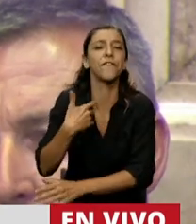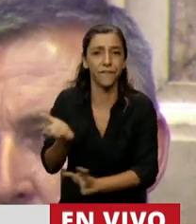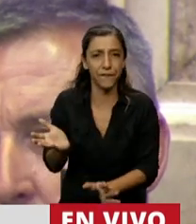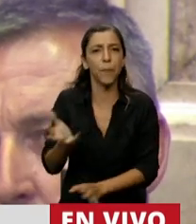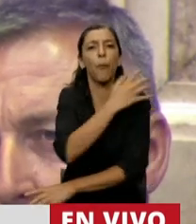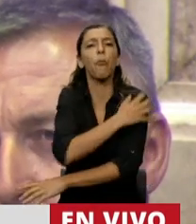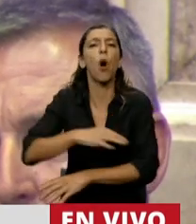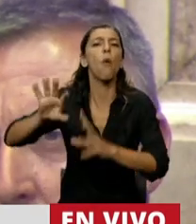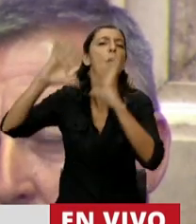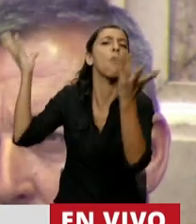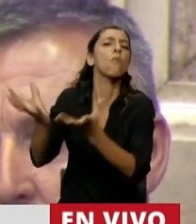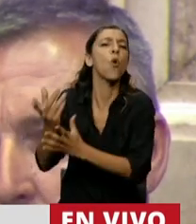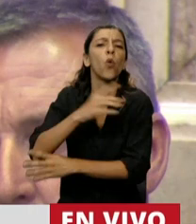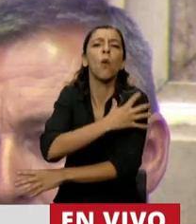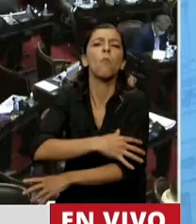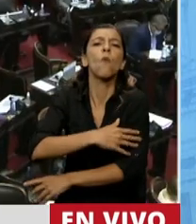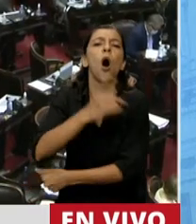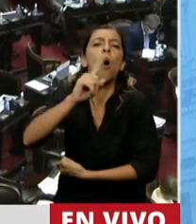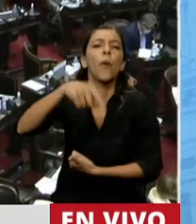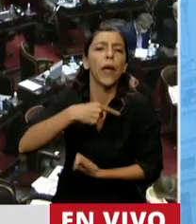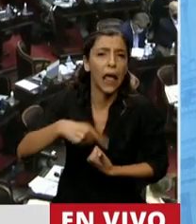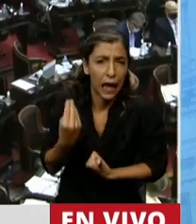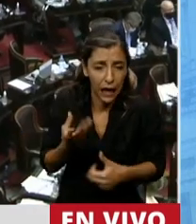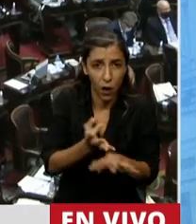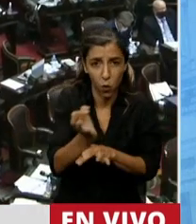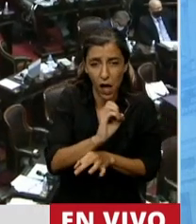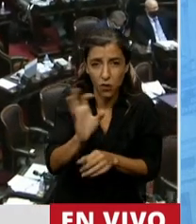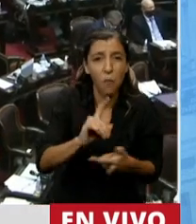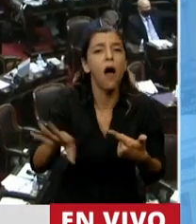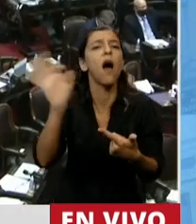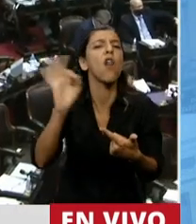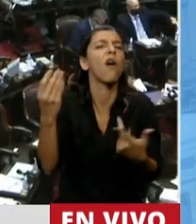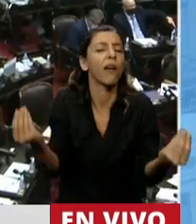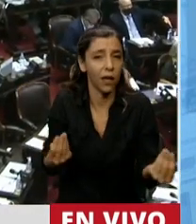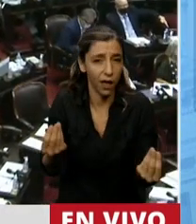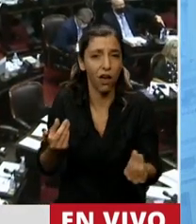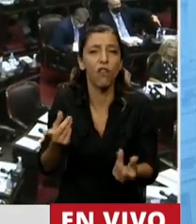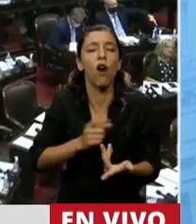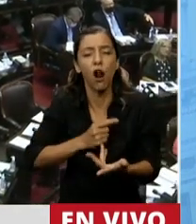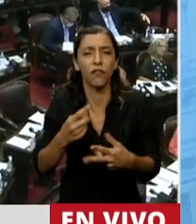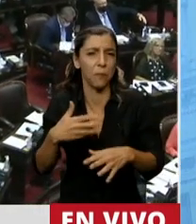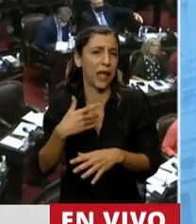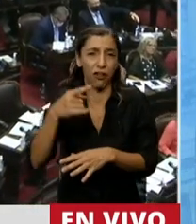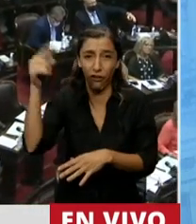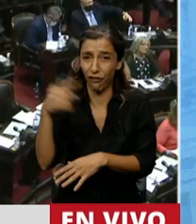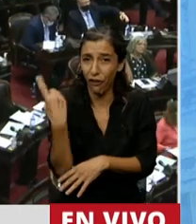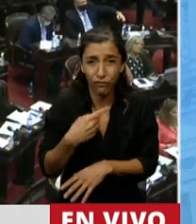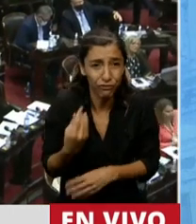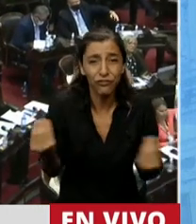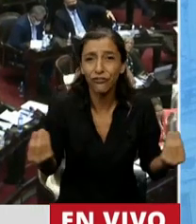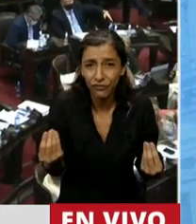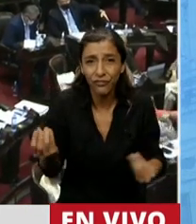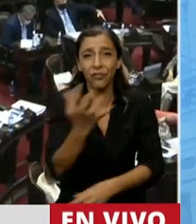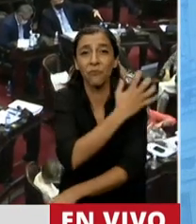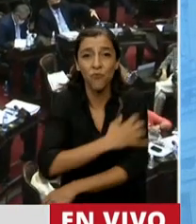mala educación, la indolencia. Hay una causa fundamental de la pobreza en la Argentina, que este gobierno la